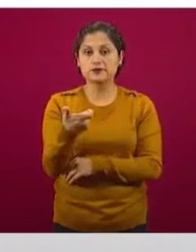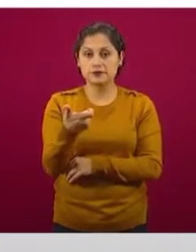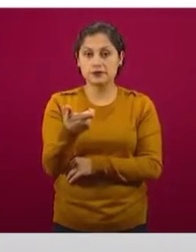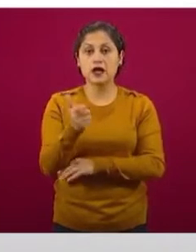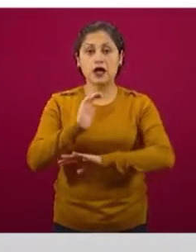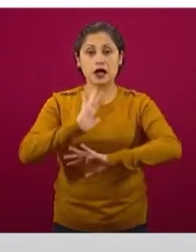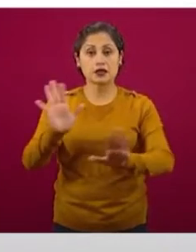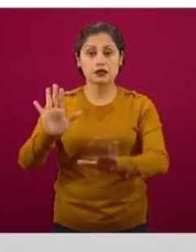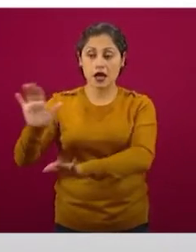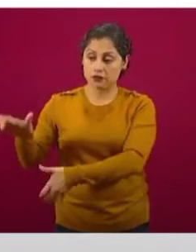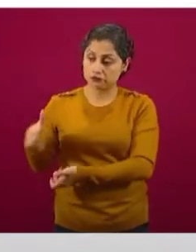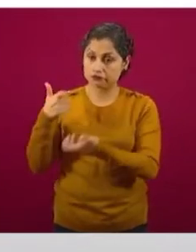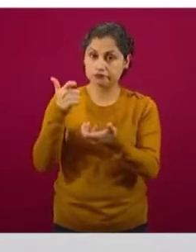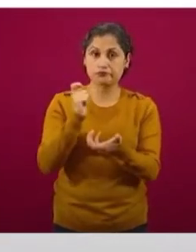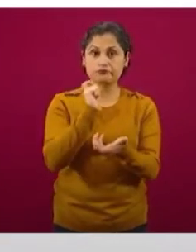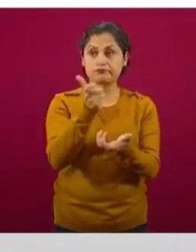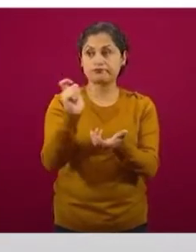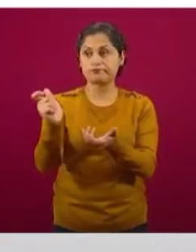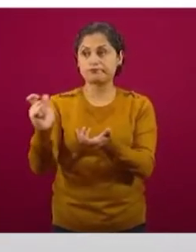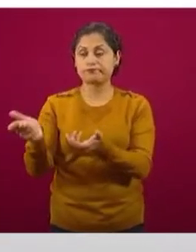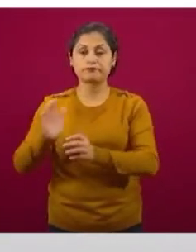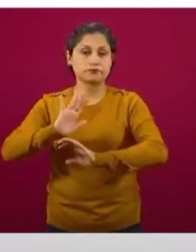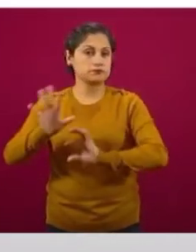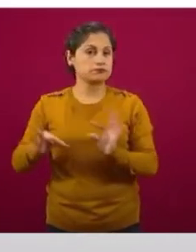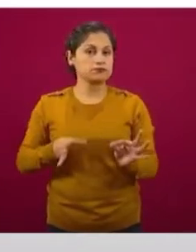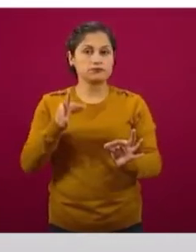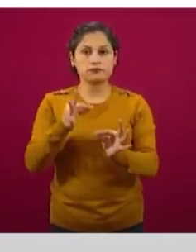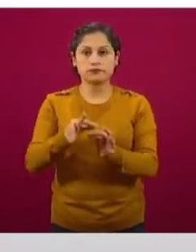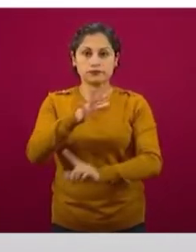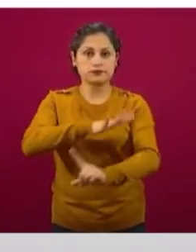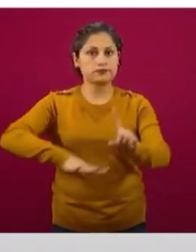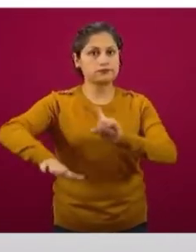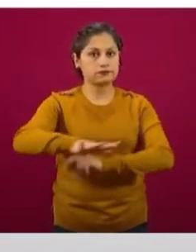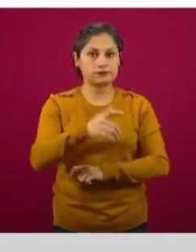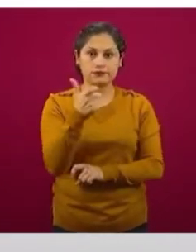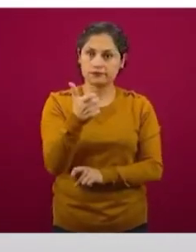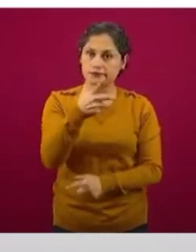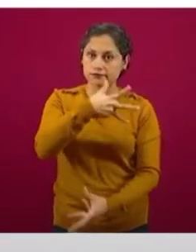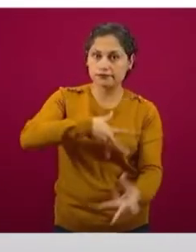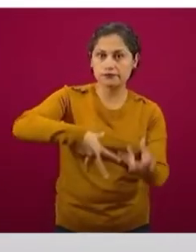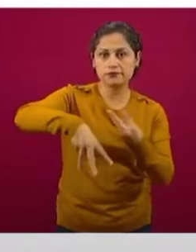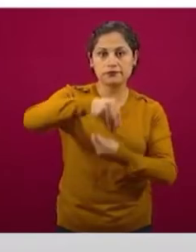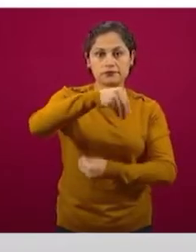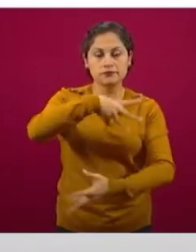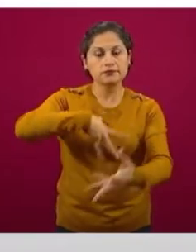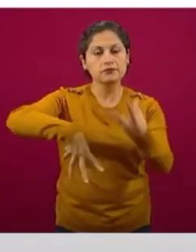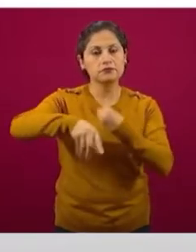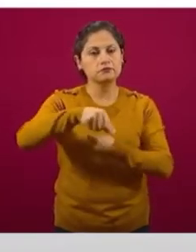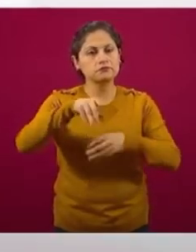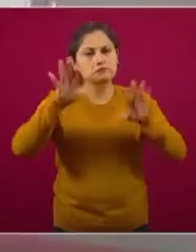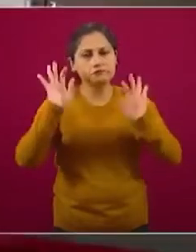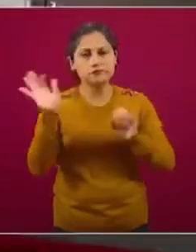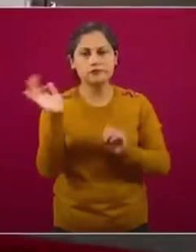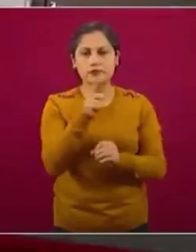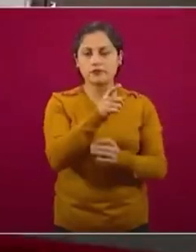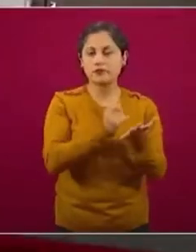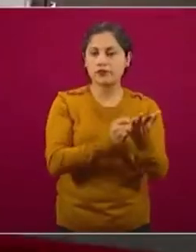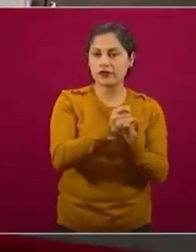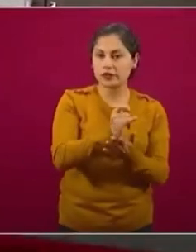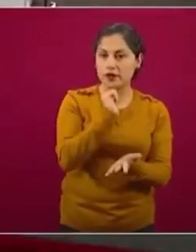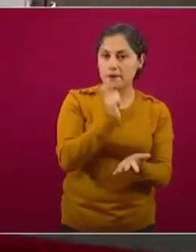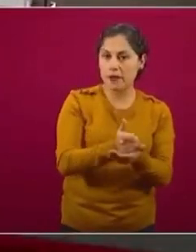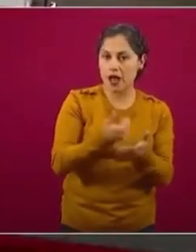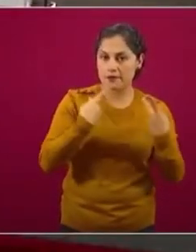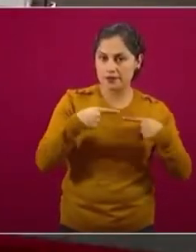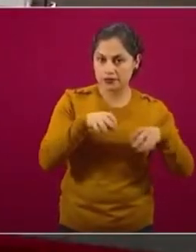están ya en la economía local para el pago de nómina, para la compra de